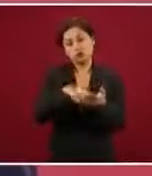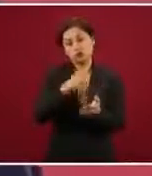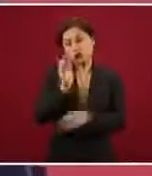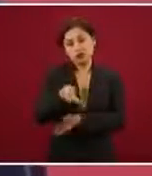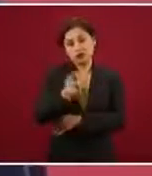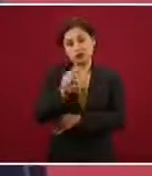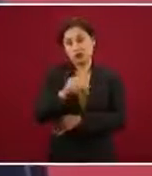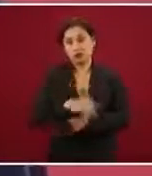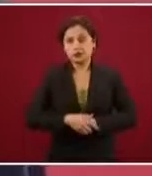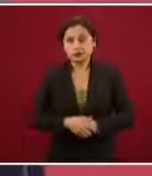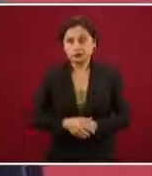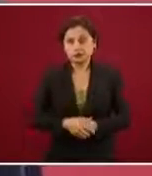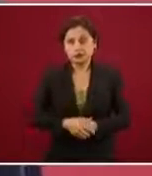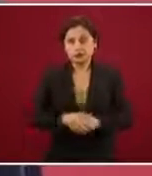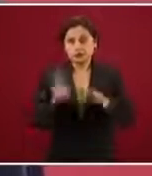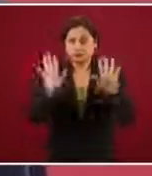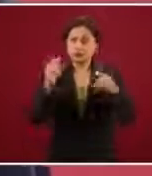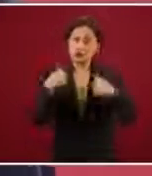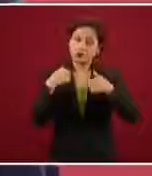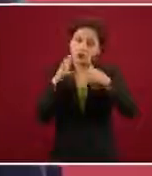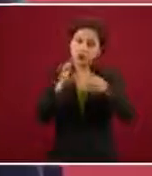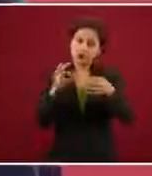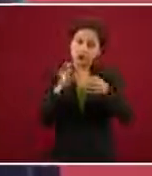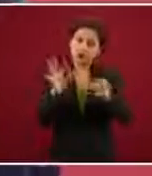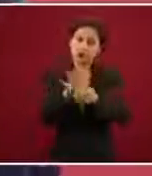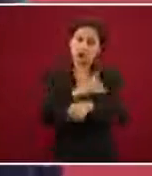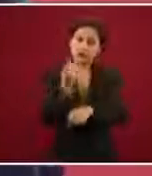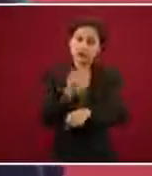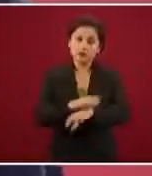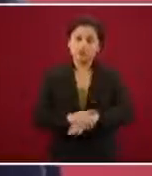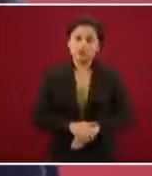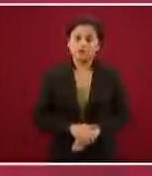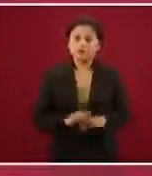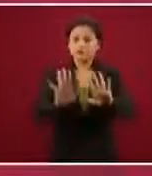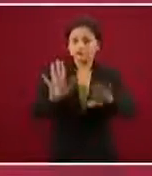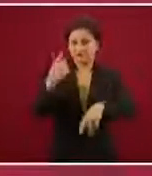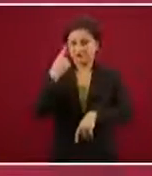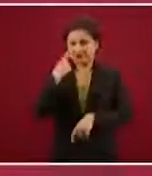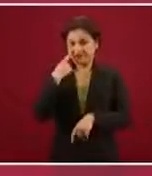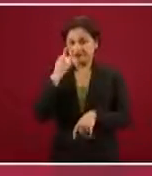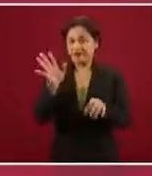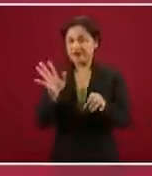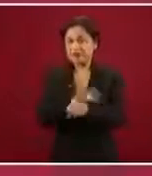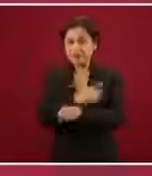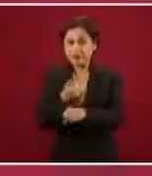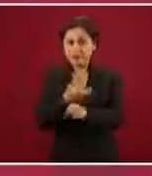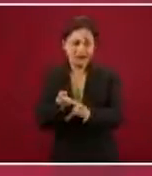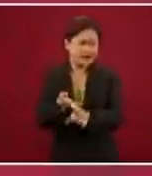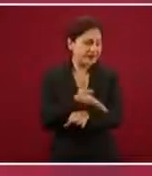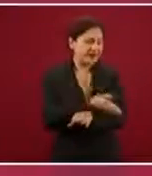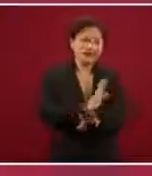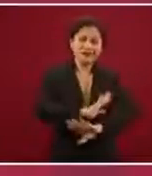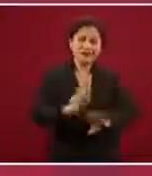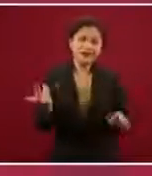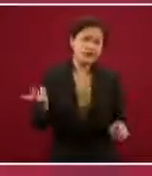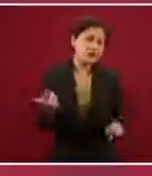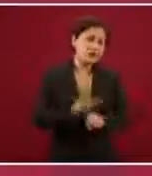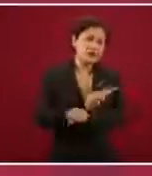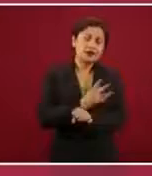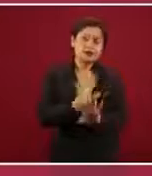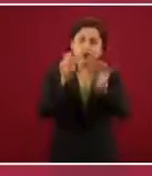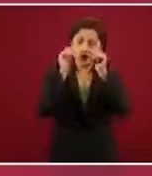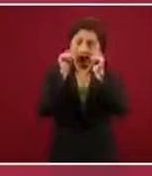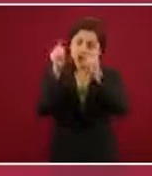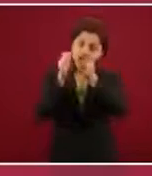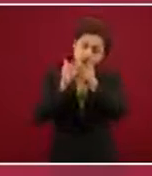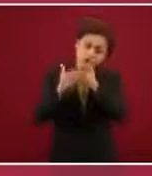o sea, y lo argumentaría, porque tenemos que ver hacia adelante. Si vamos muy bien, ¿para qué nos